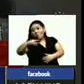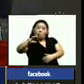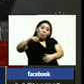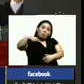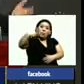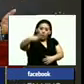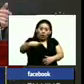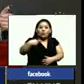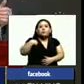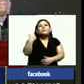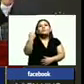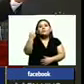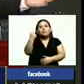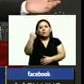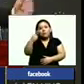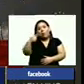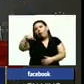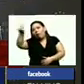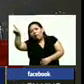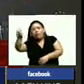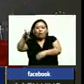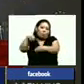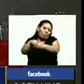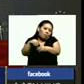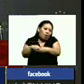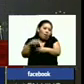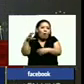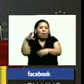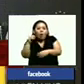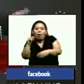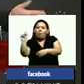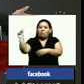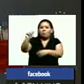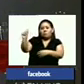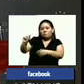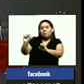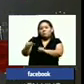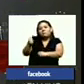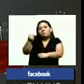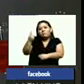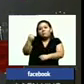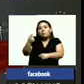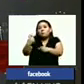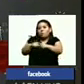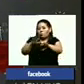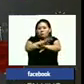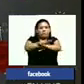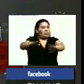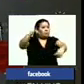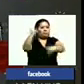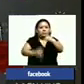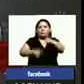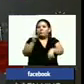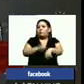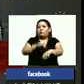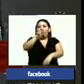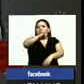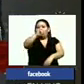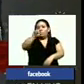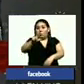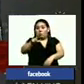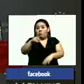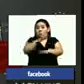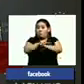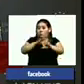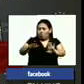mañana, entendiendo, pues, tienen que ir al banco, tal vez alguna compensación se puede entender. Si bien el plazo terminó el 3 de julio y si bien sin haber